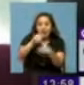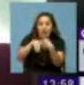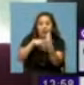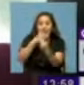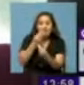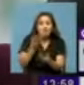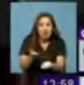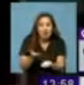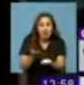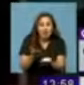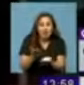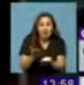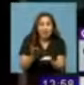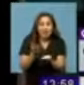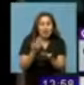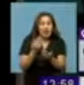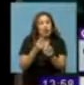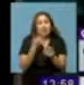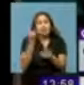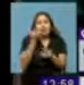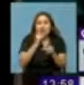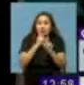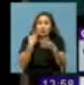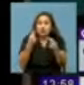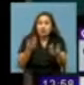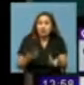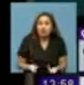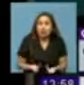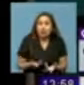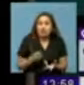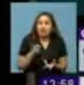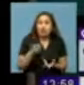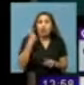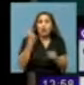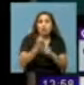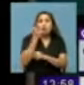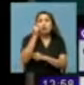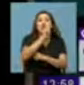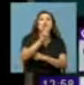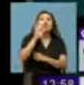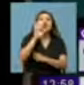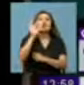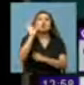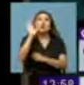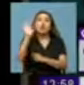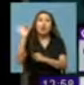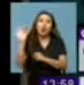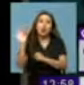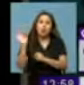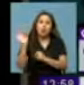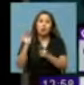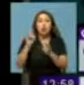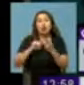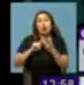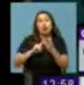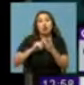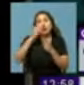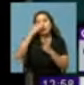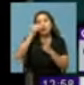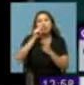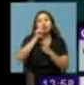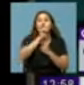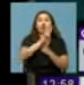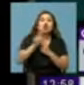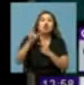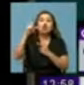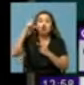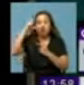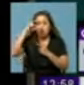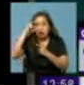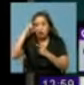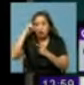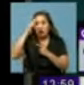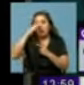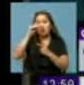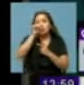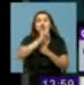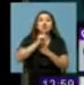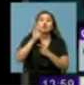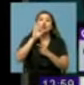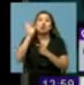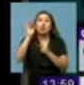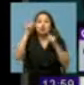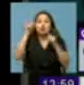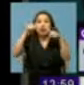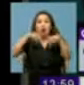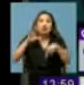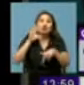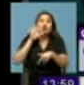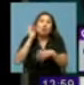de por medio. No le tenés que mentir a la familia. Primero eran 250 alumnos, después eran 210, después eran 150